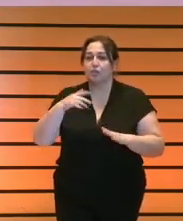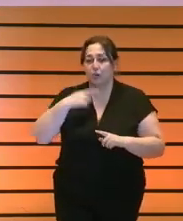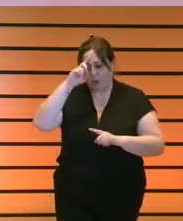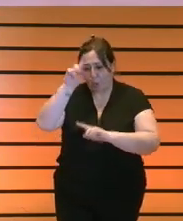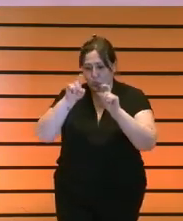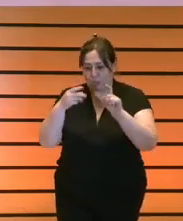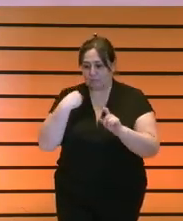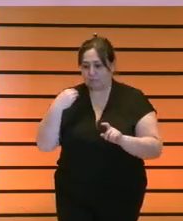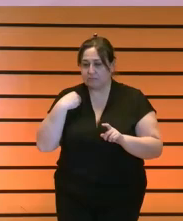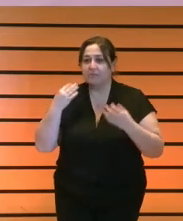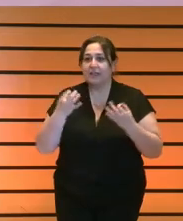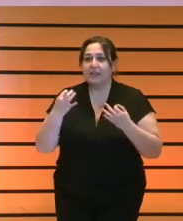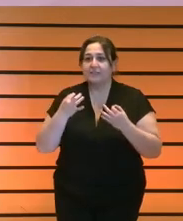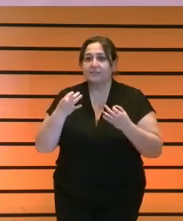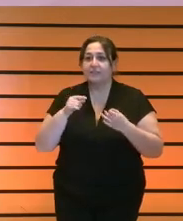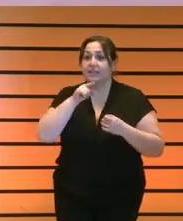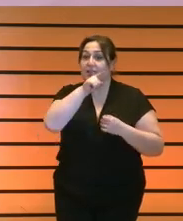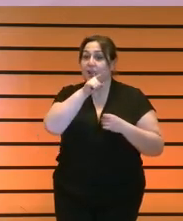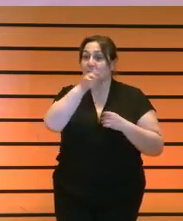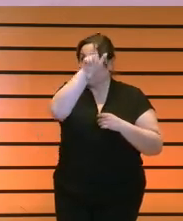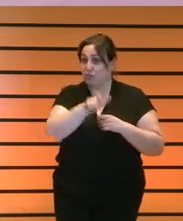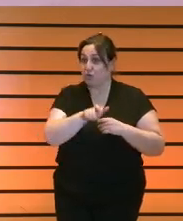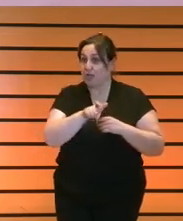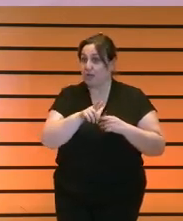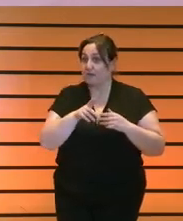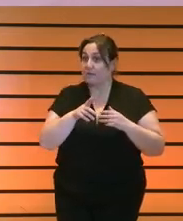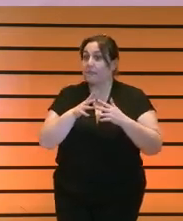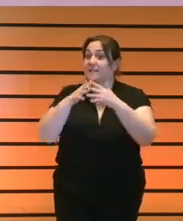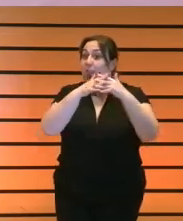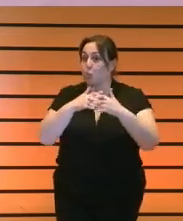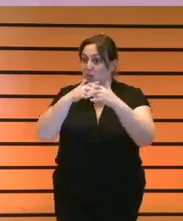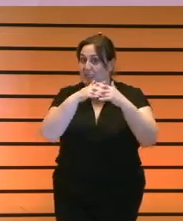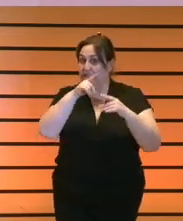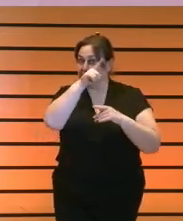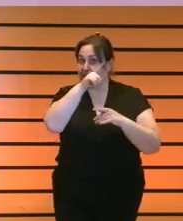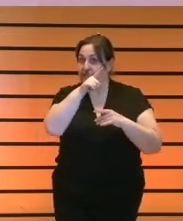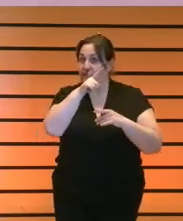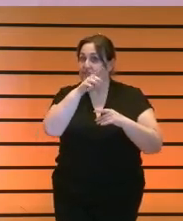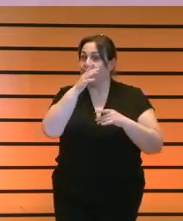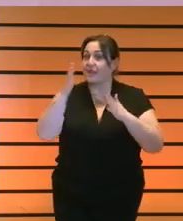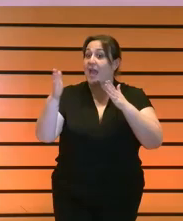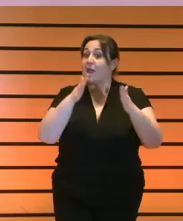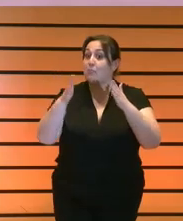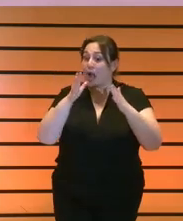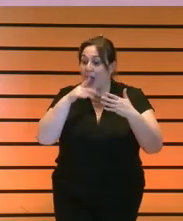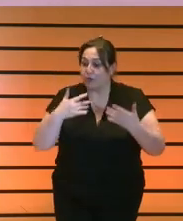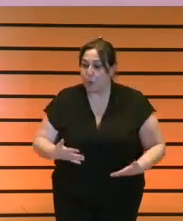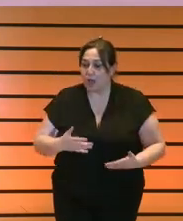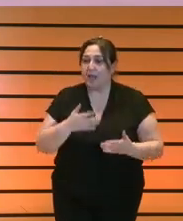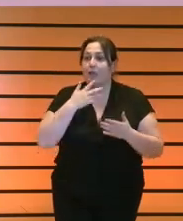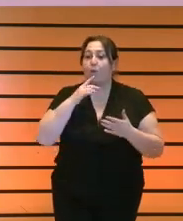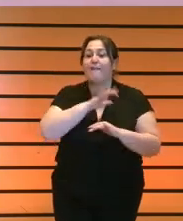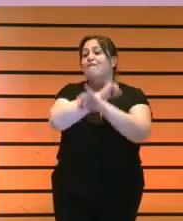es, ¿ese estadounidense de la época actual es 60 veces más feliz que la